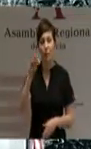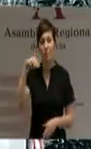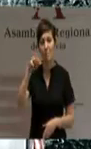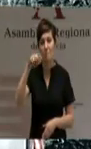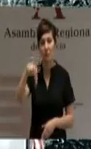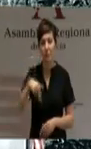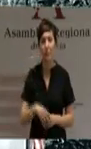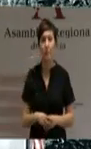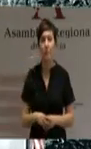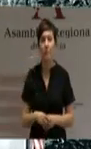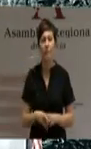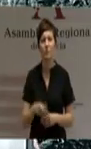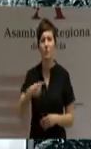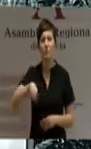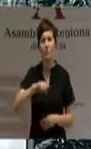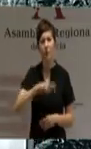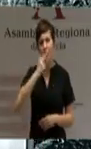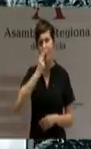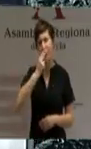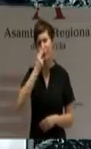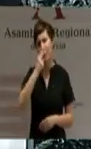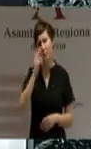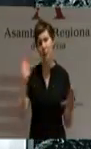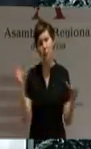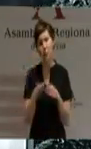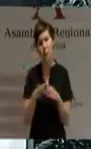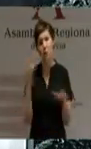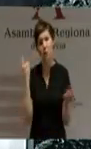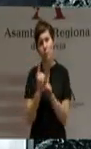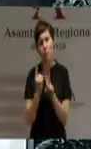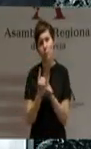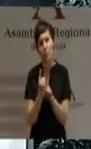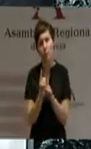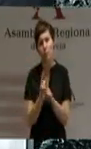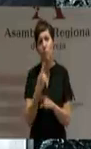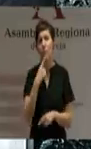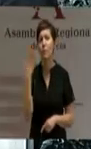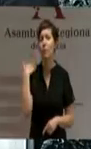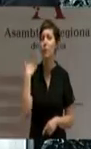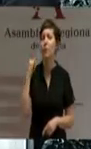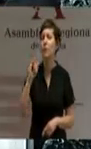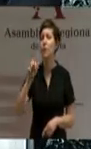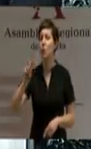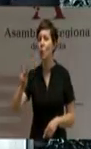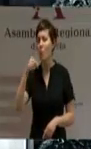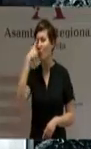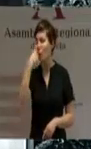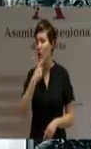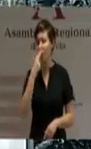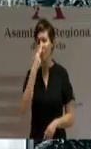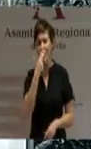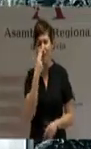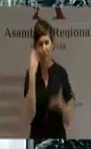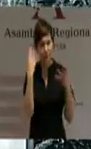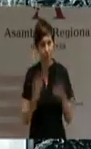ver qué interés tenían sobre todo los grupos de la oposición, en aquel momento especialmente Izquierda Unida, sobre la